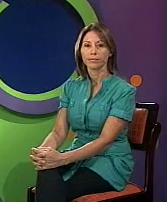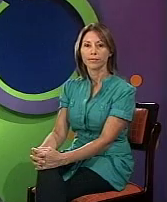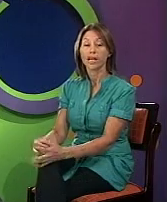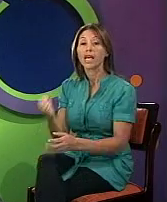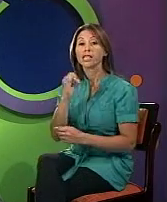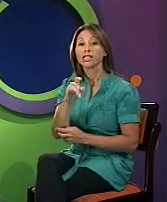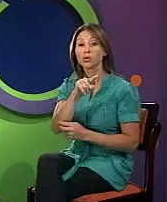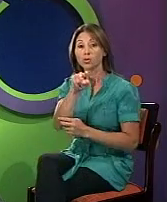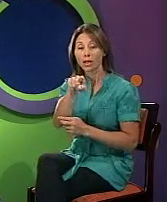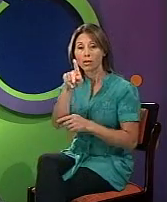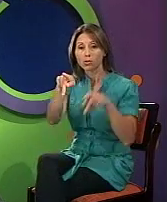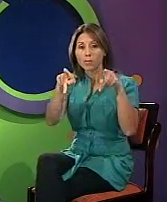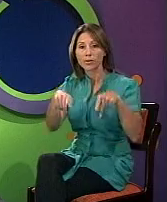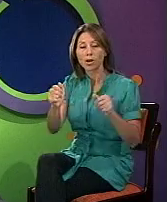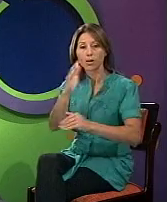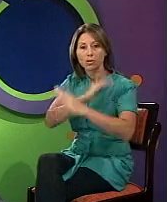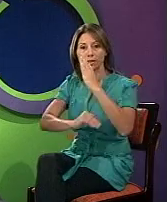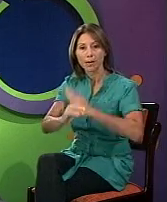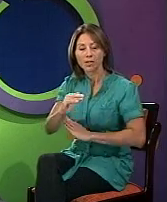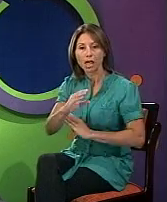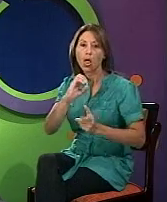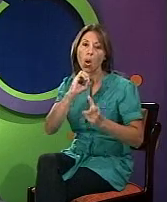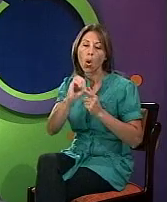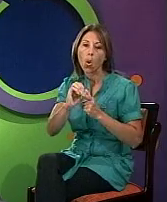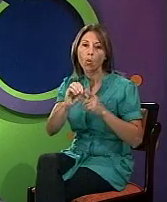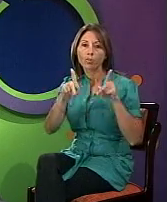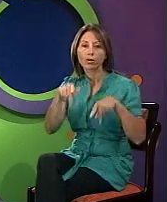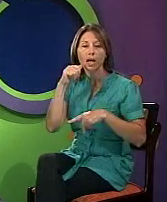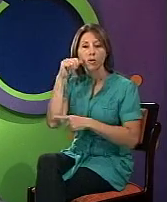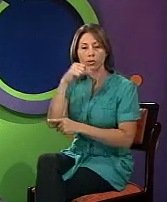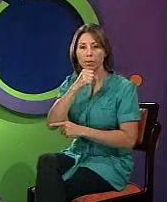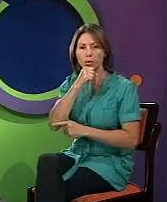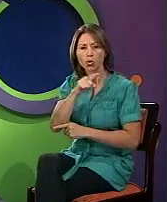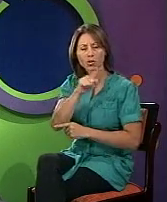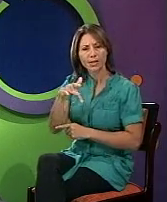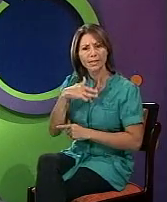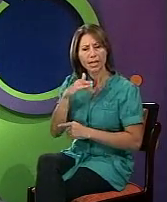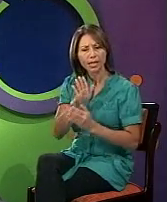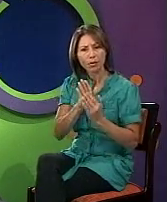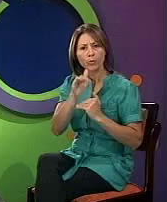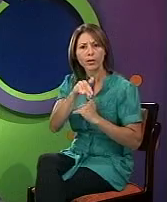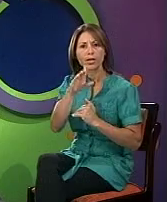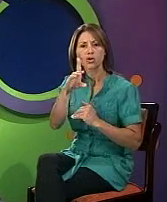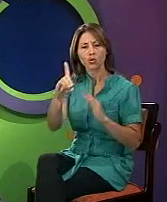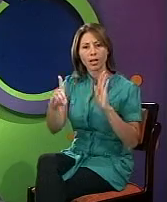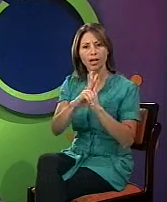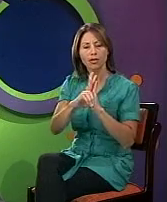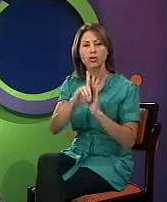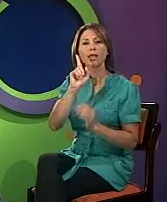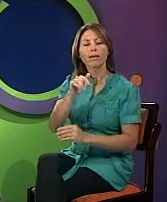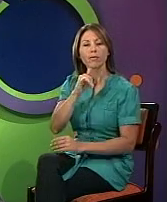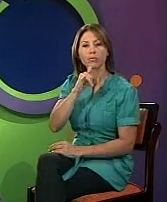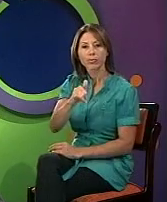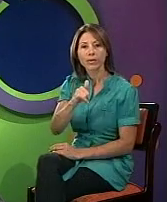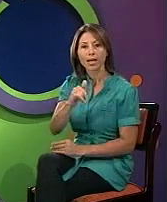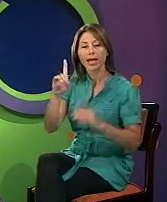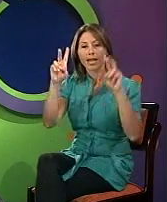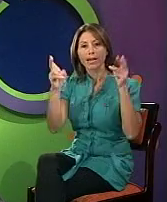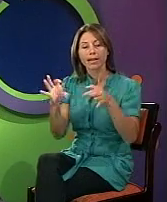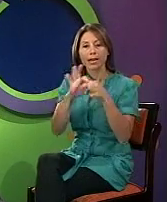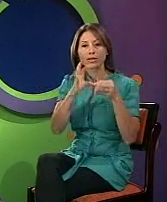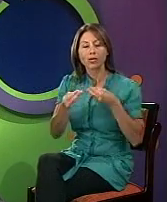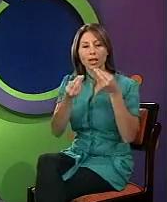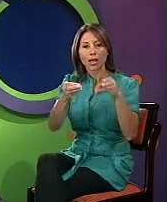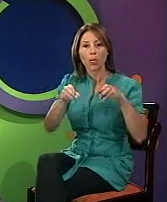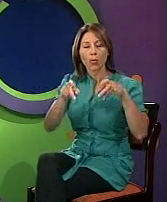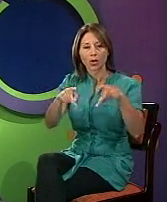Si usted es una persona con discapacidad o un adulto mayor y siente que se violan sus derechos, denuncie. Nexos le ofrece un